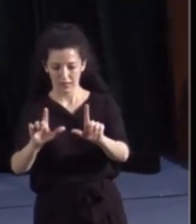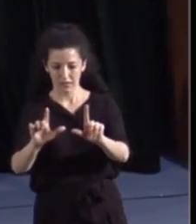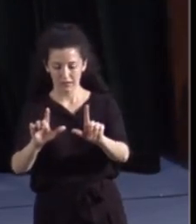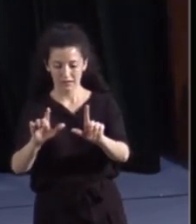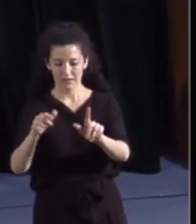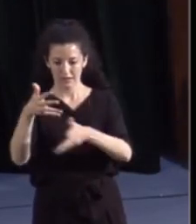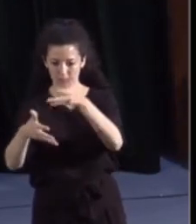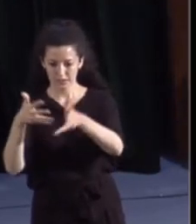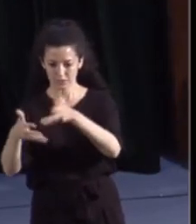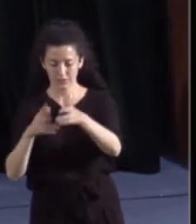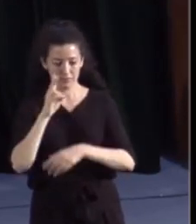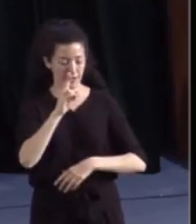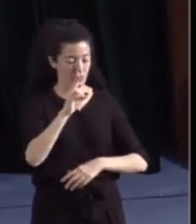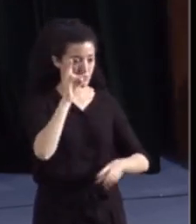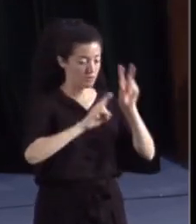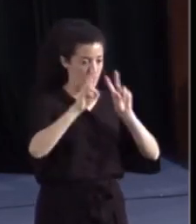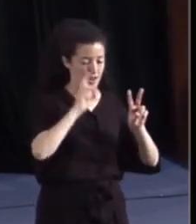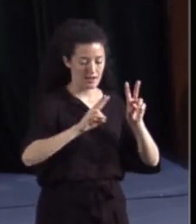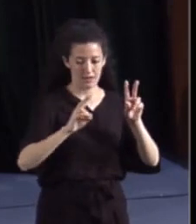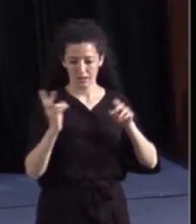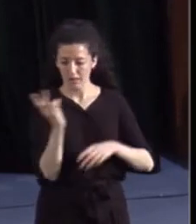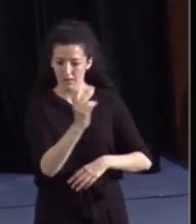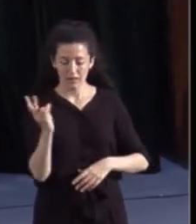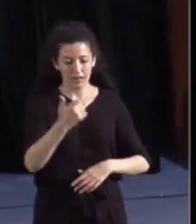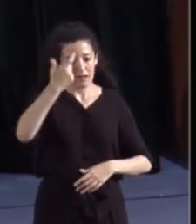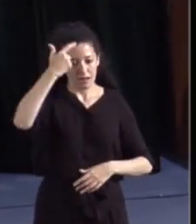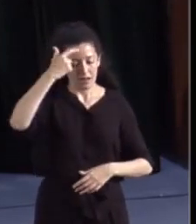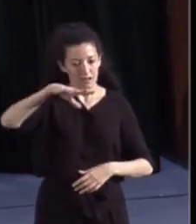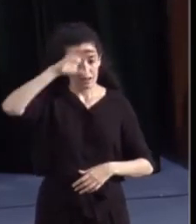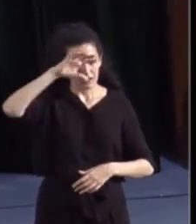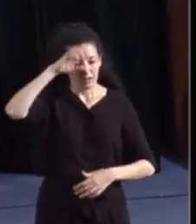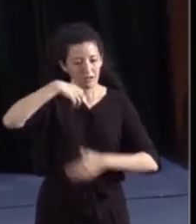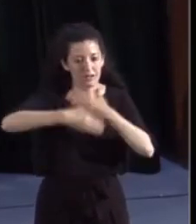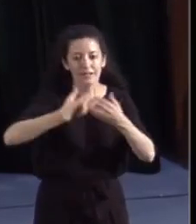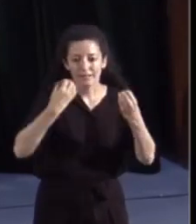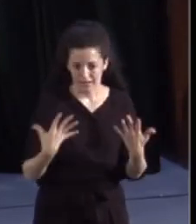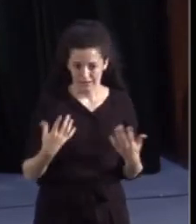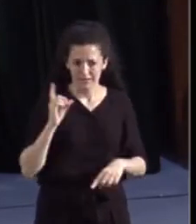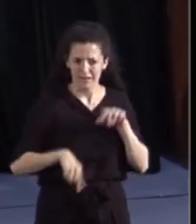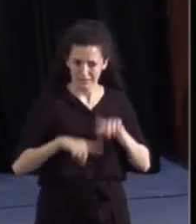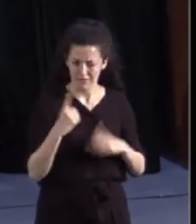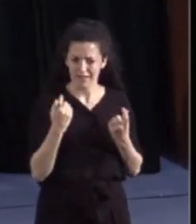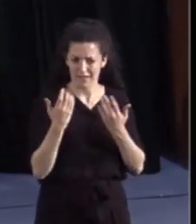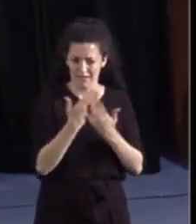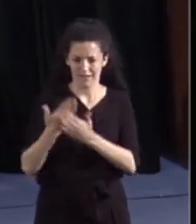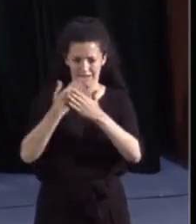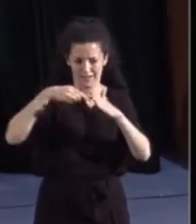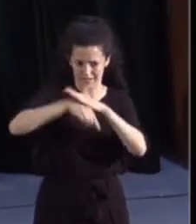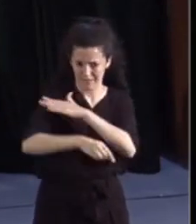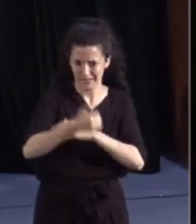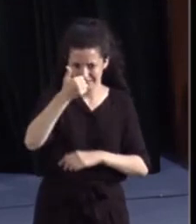y elementos visuales y a lo mejor tengo subtítulos y tengo otros elementos que voy a tener que descodificar en el canal